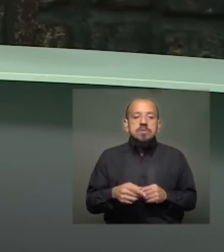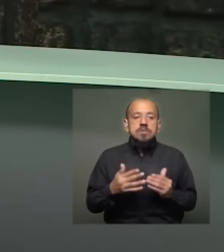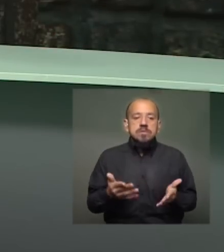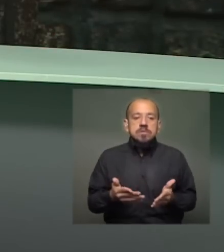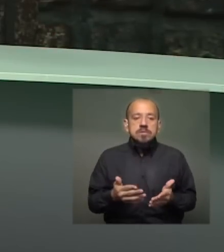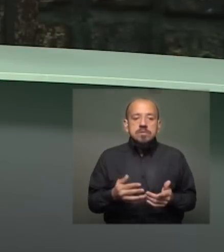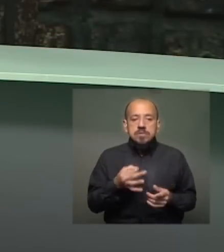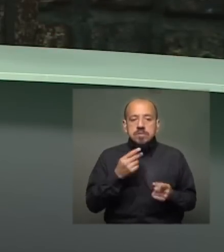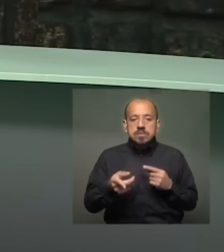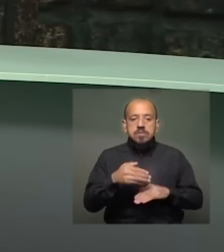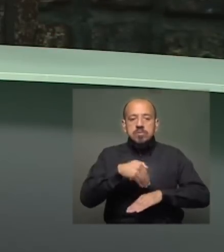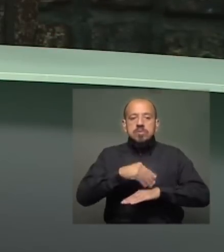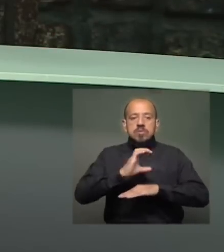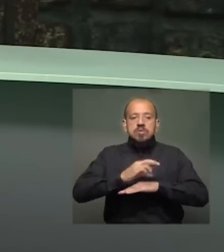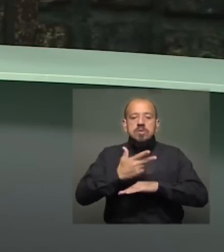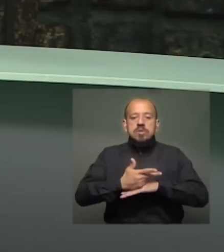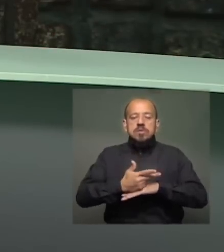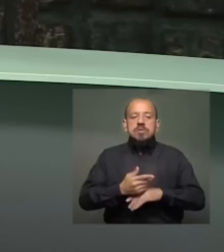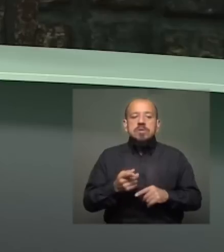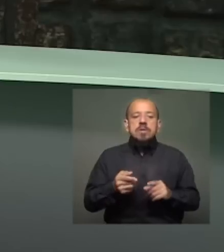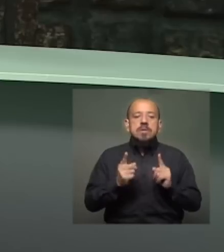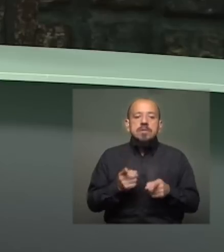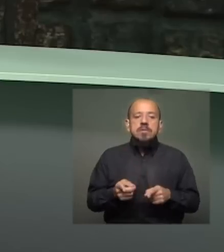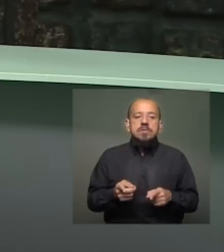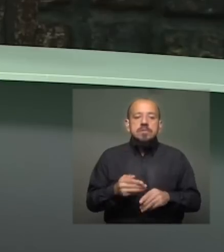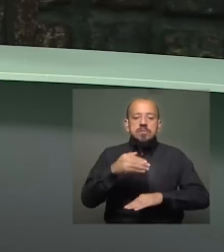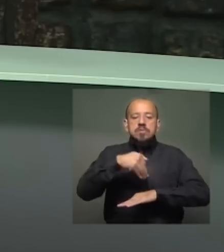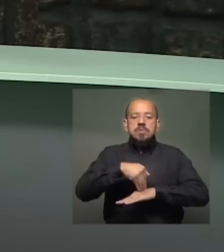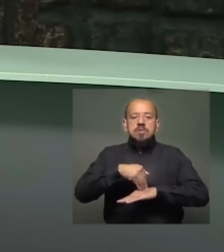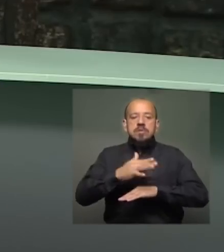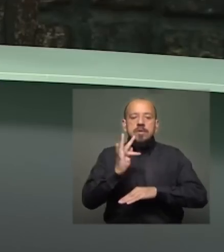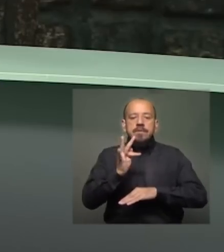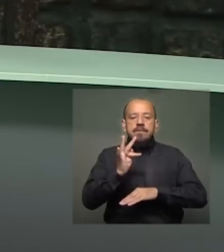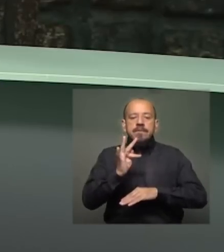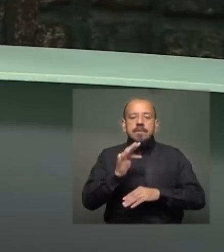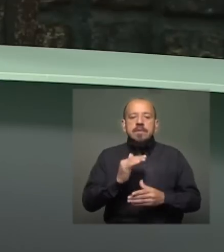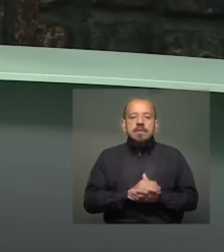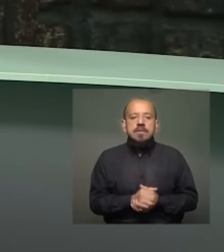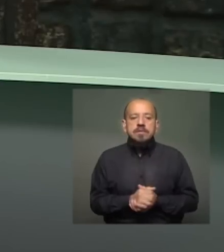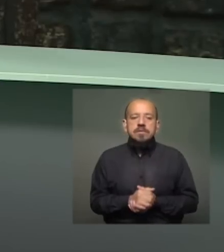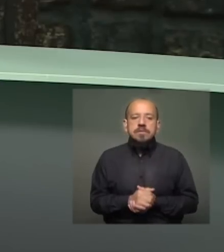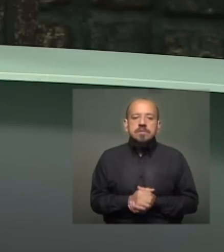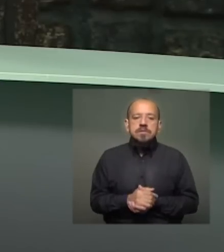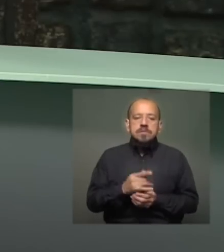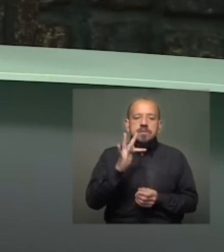de los firmados con el municipio ch el de antía y también con el municipio F Sí el ministro José Luis falero informó que